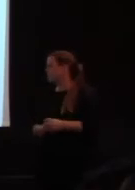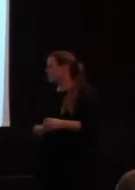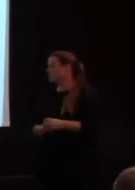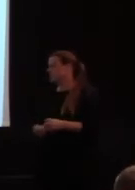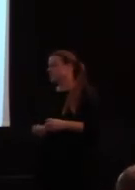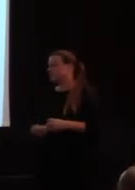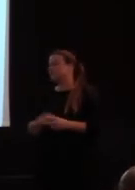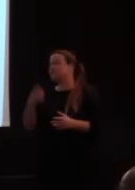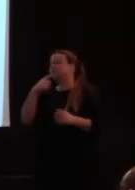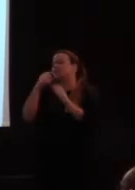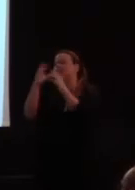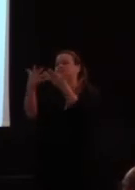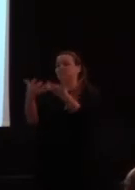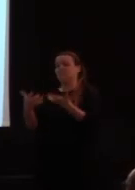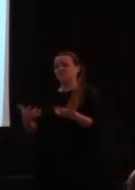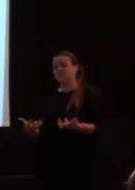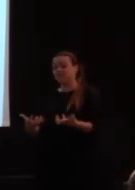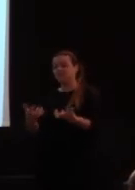El texto decía,